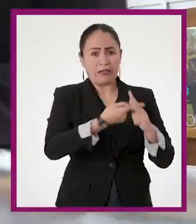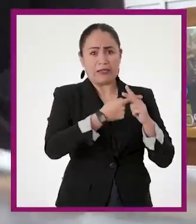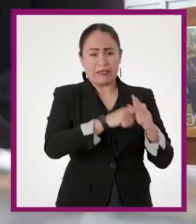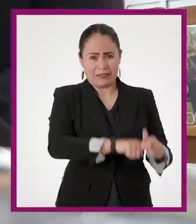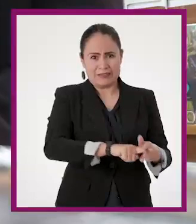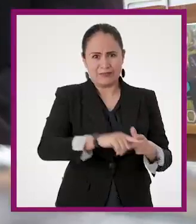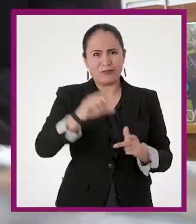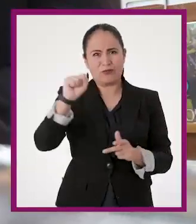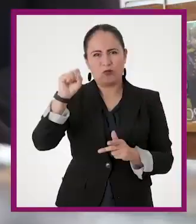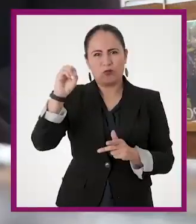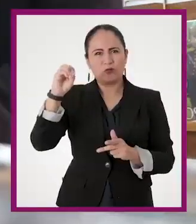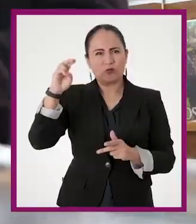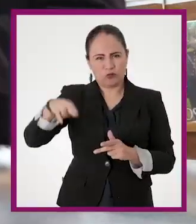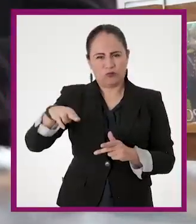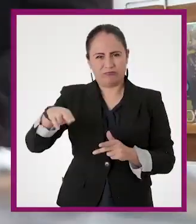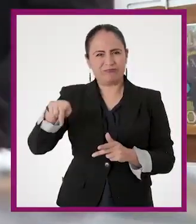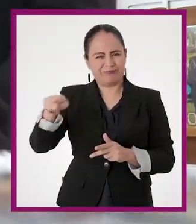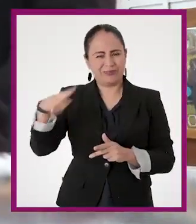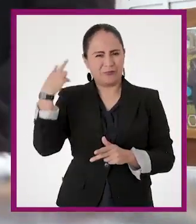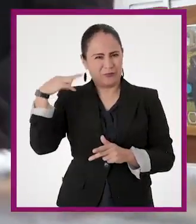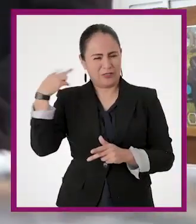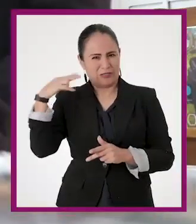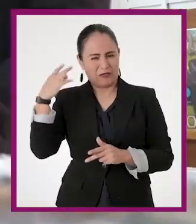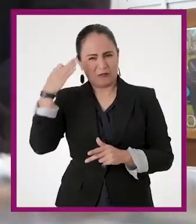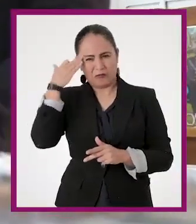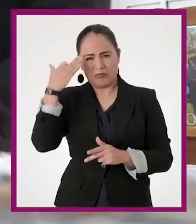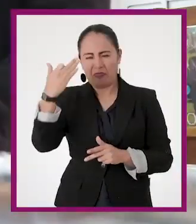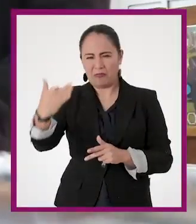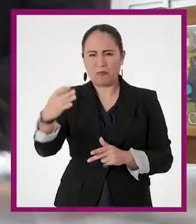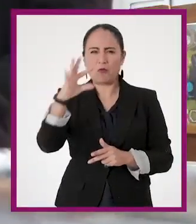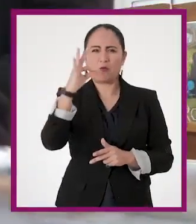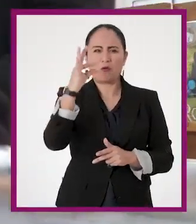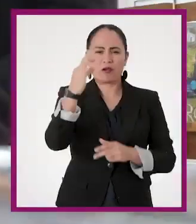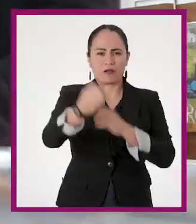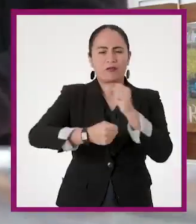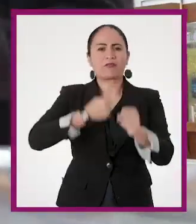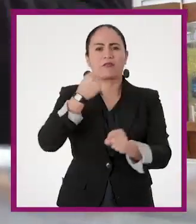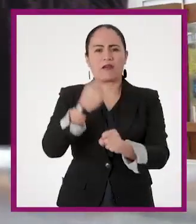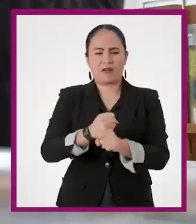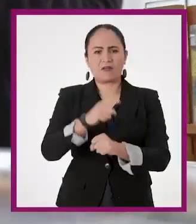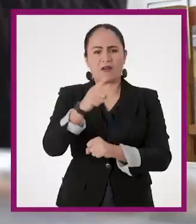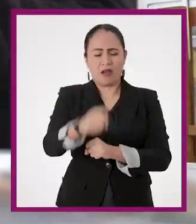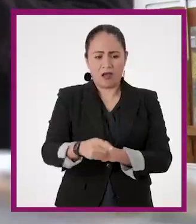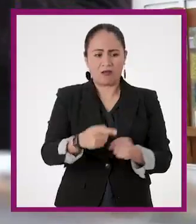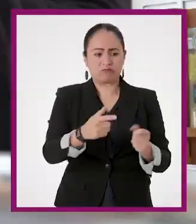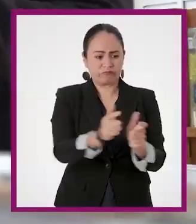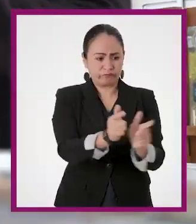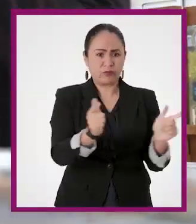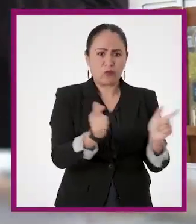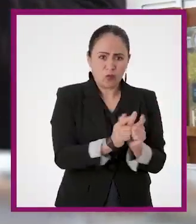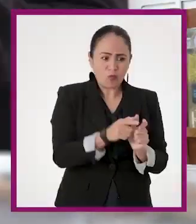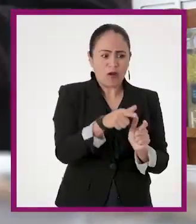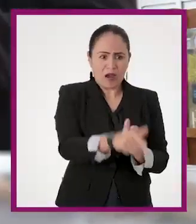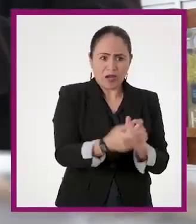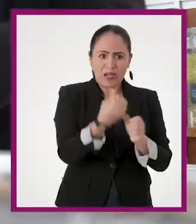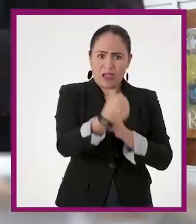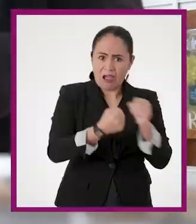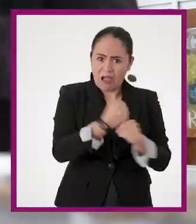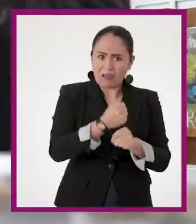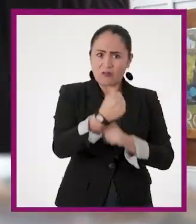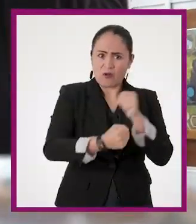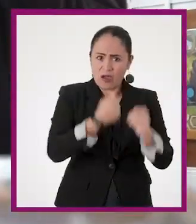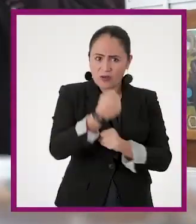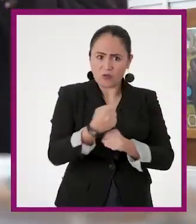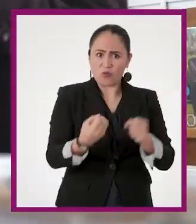la tradición del son jarocho, y así lleva unos casi 40 años ya con este nuevo vigor, cada año